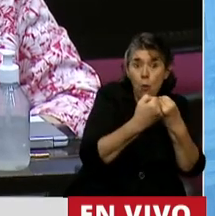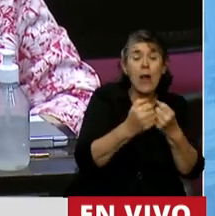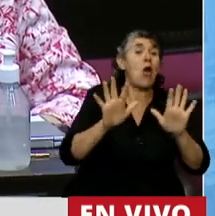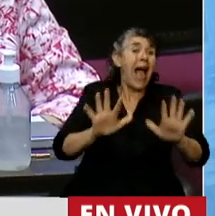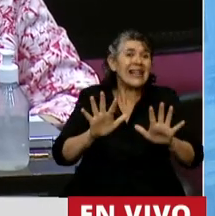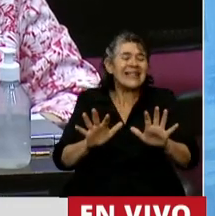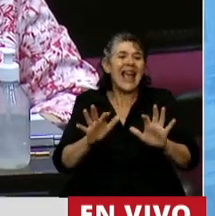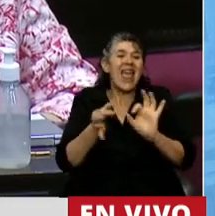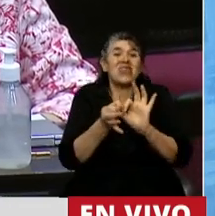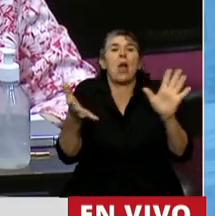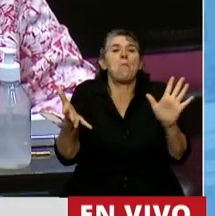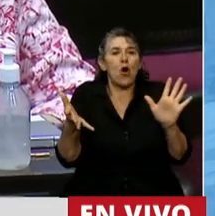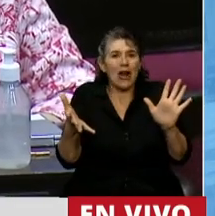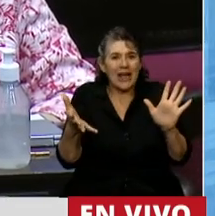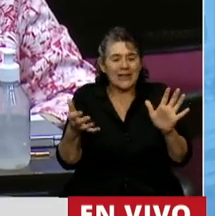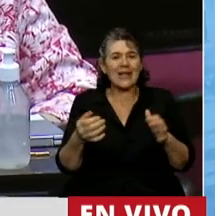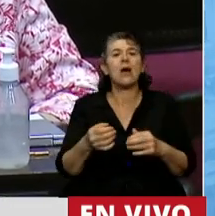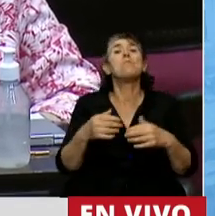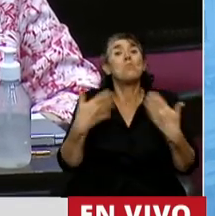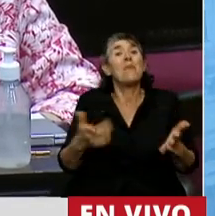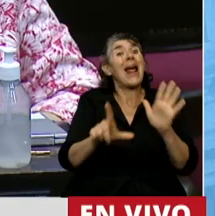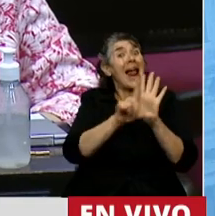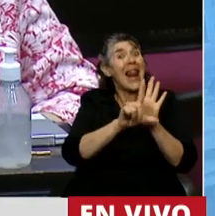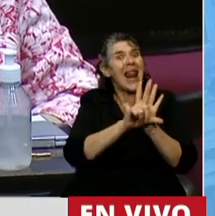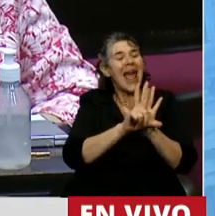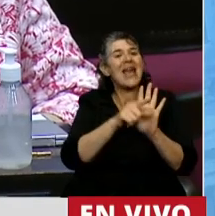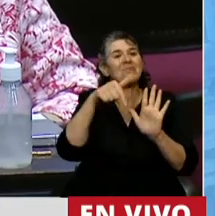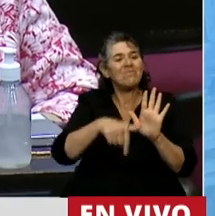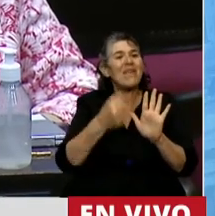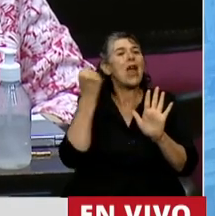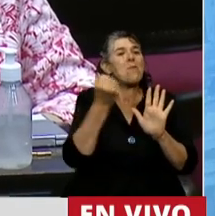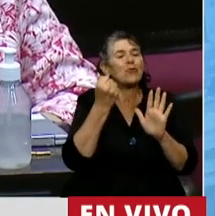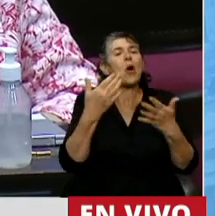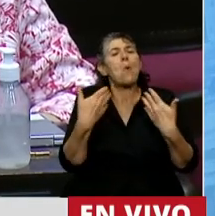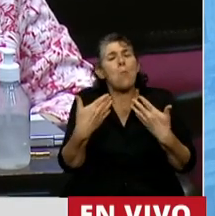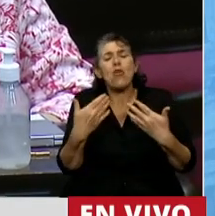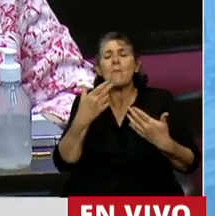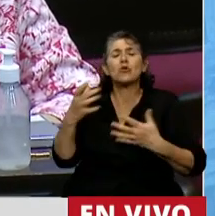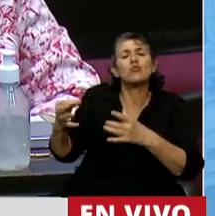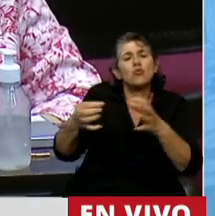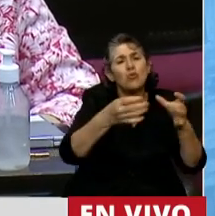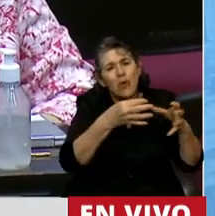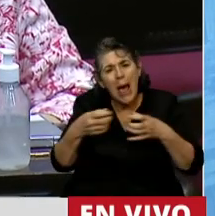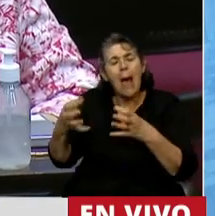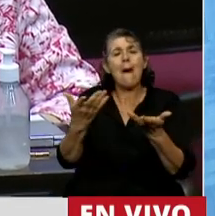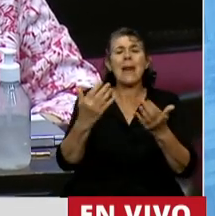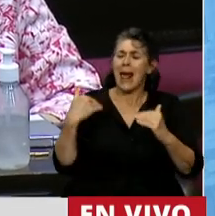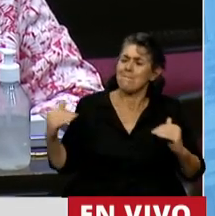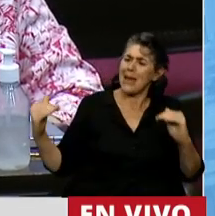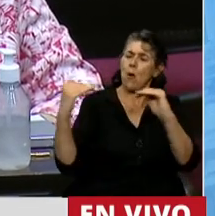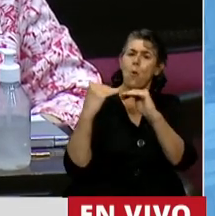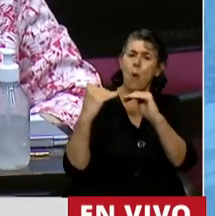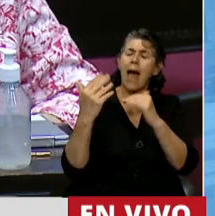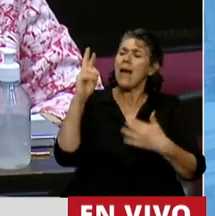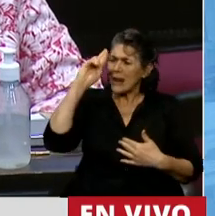de esta trascendencia es la ocasión perfecta para ejercer un diálogo republicano, un diálogo de iguales, un